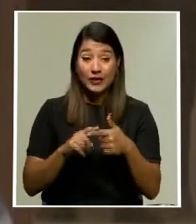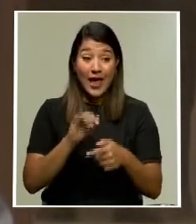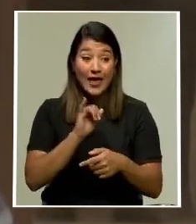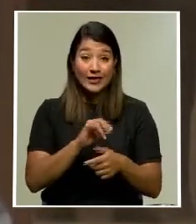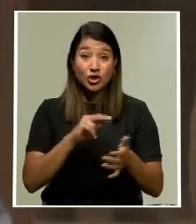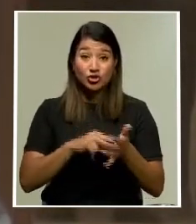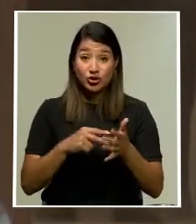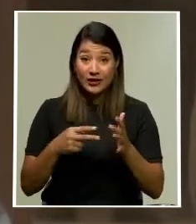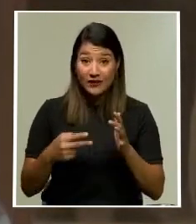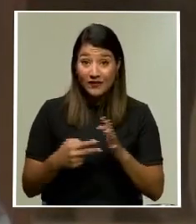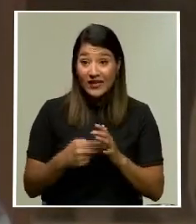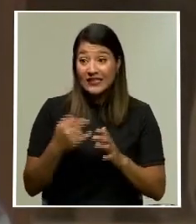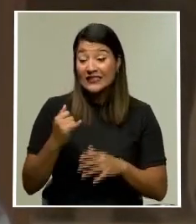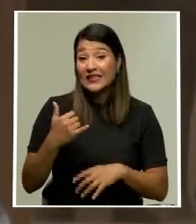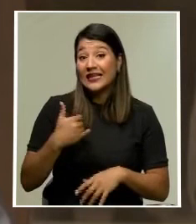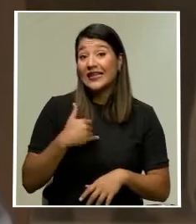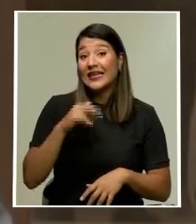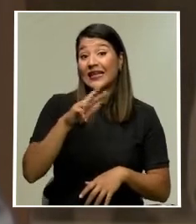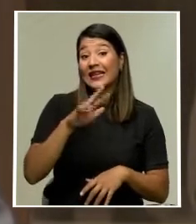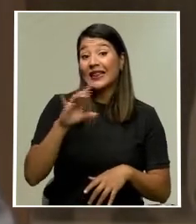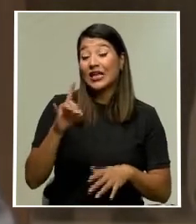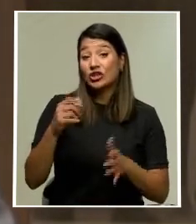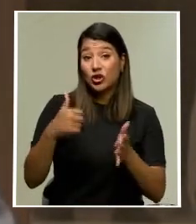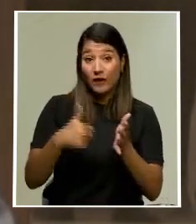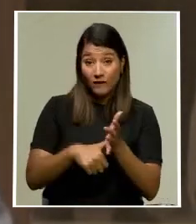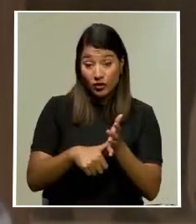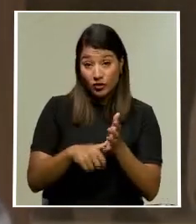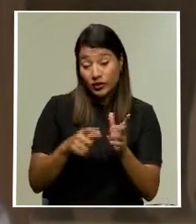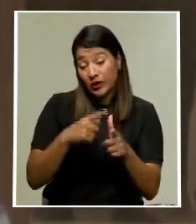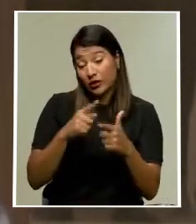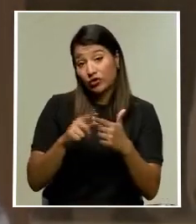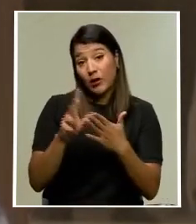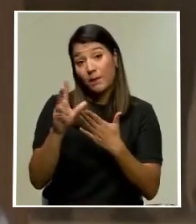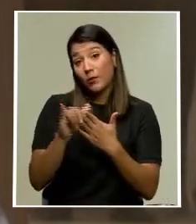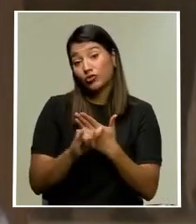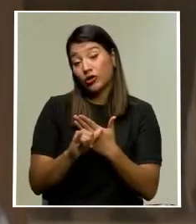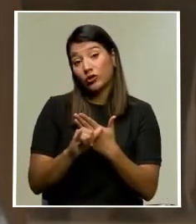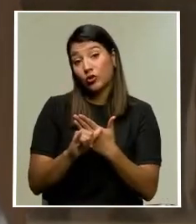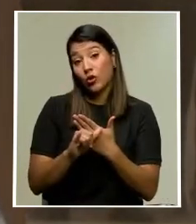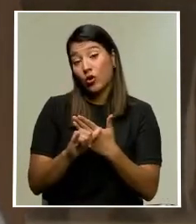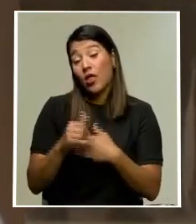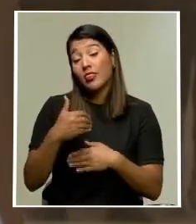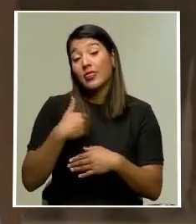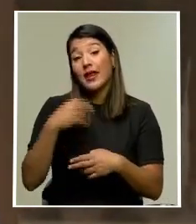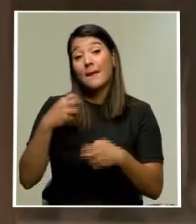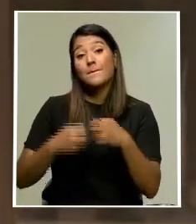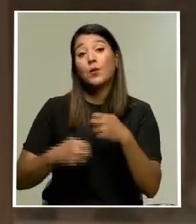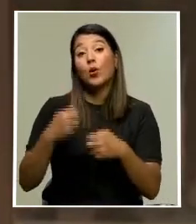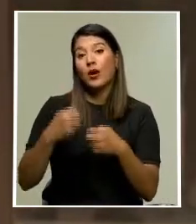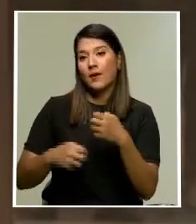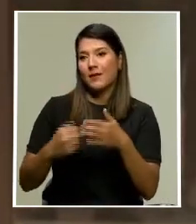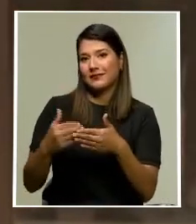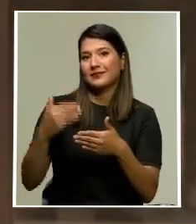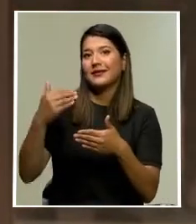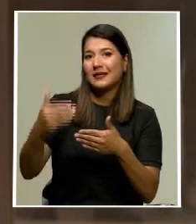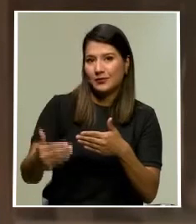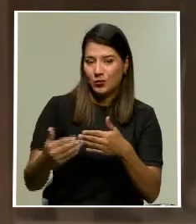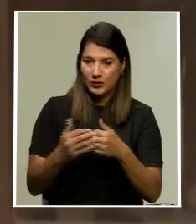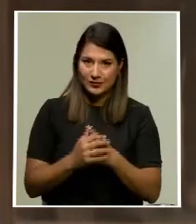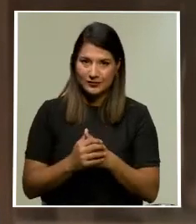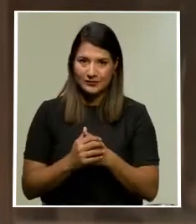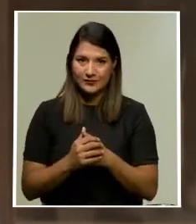que si tiene 38 votos finalmente, el proyecto va a tener problemas de antinomias, va a